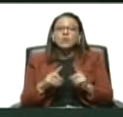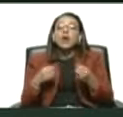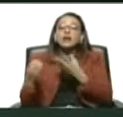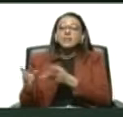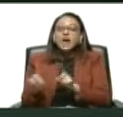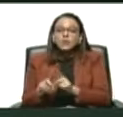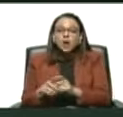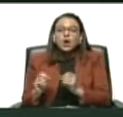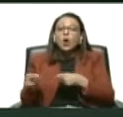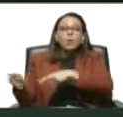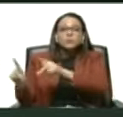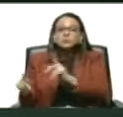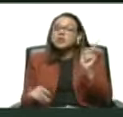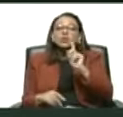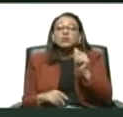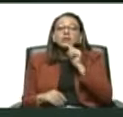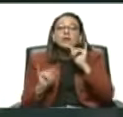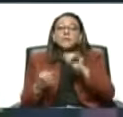los migrantes,